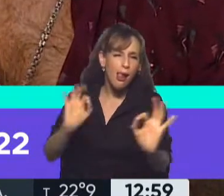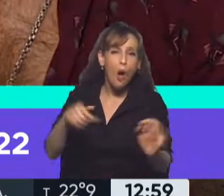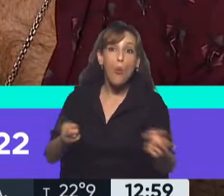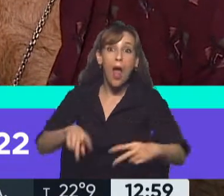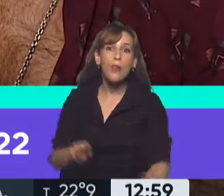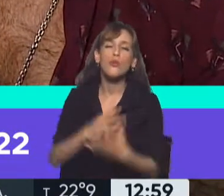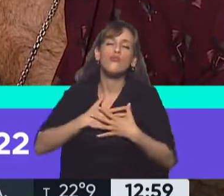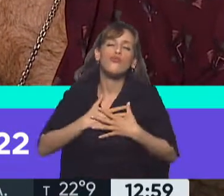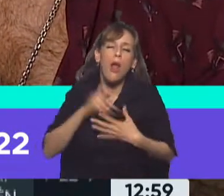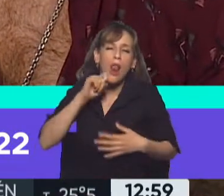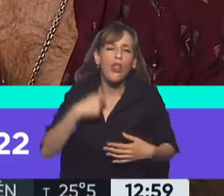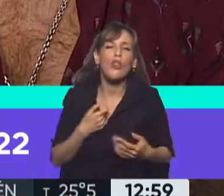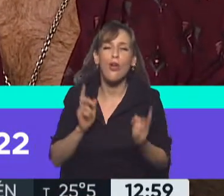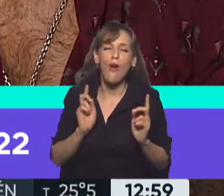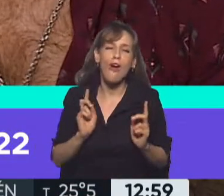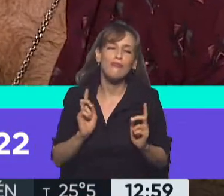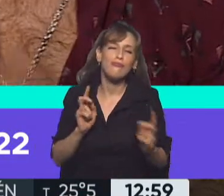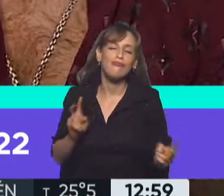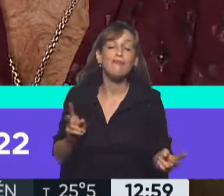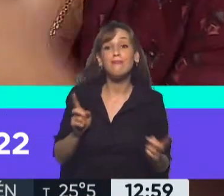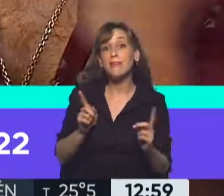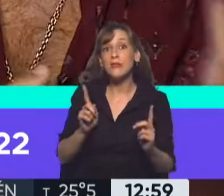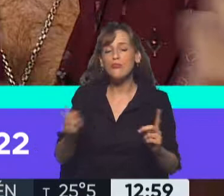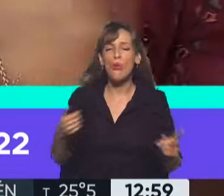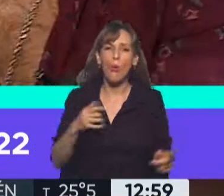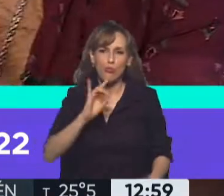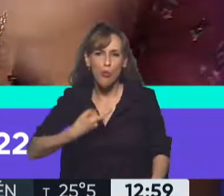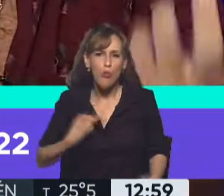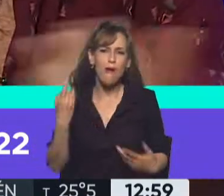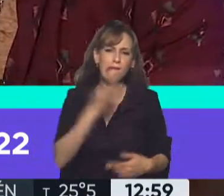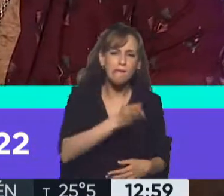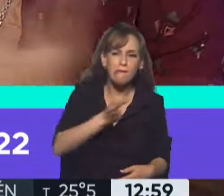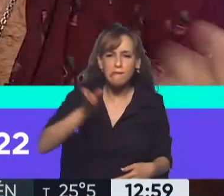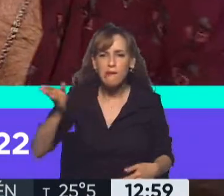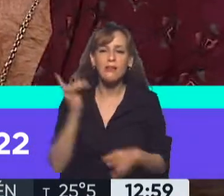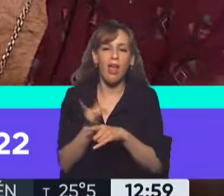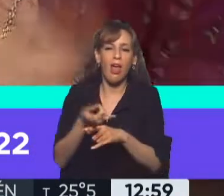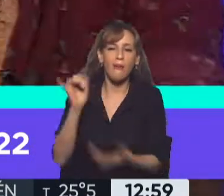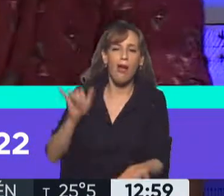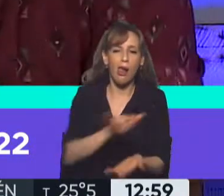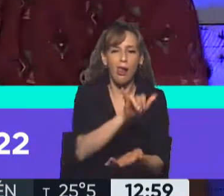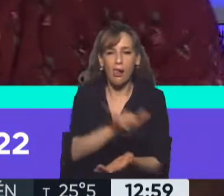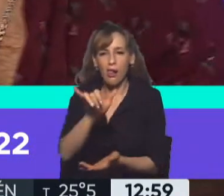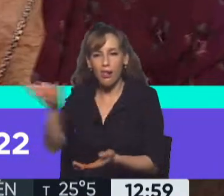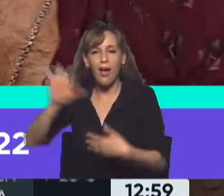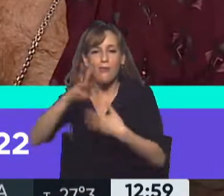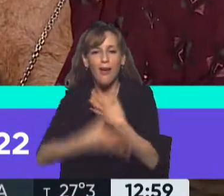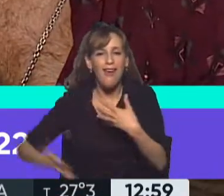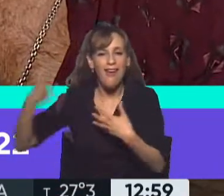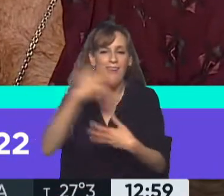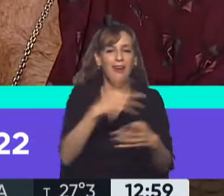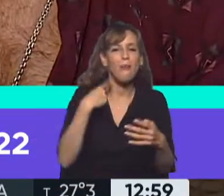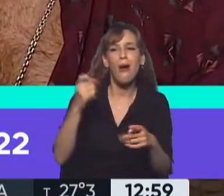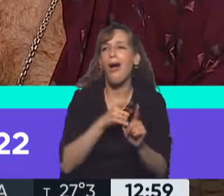esta metáfora del Atlántico a pie. Uno que ha viajado y cruzado tantas veces en aviones de Latinoamérica a